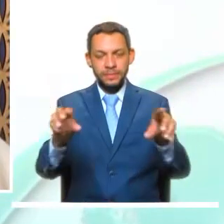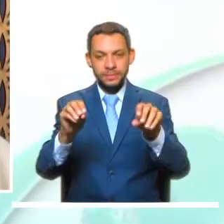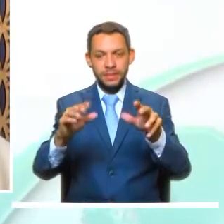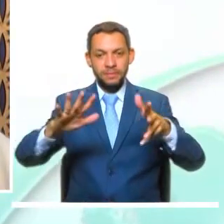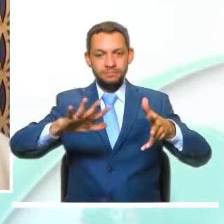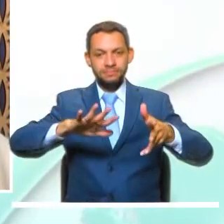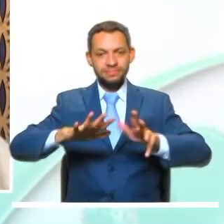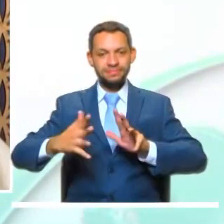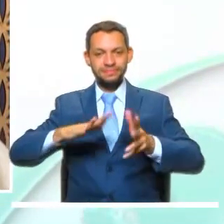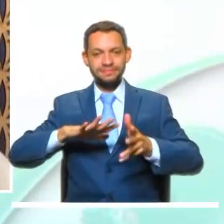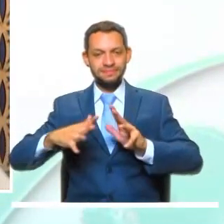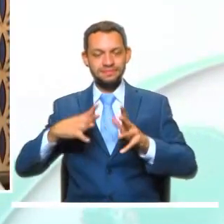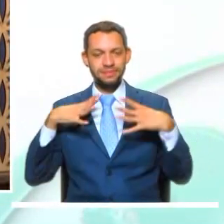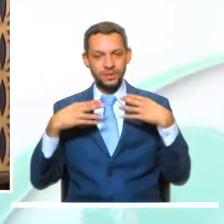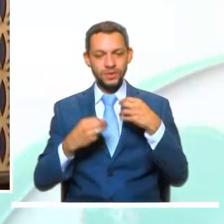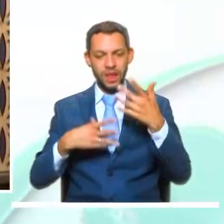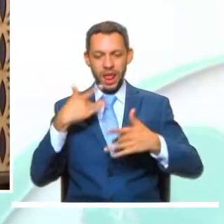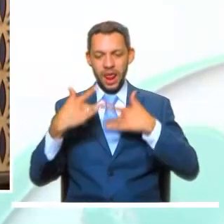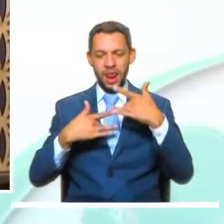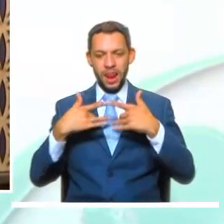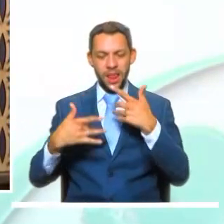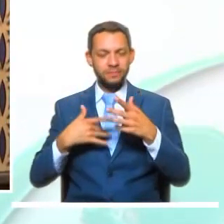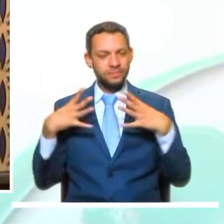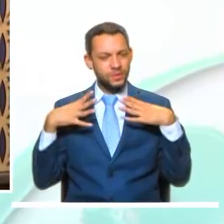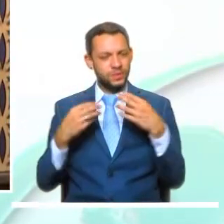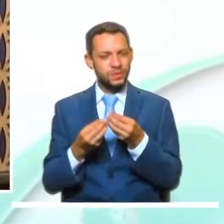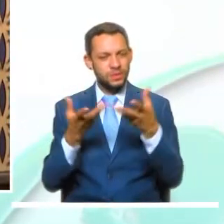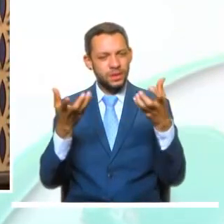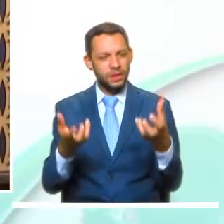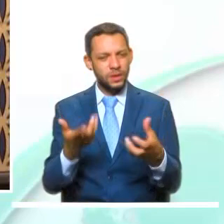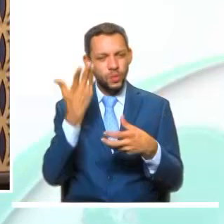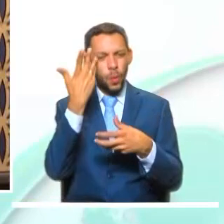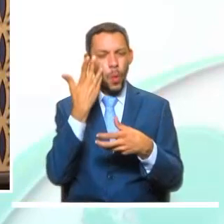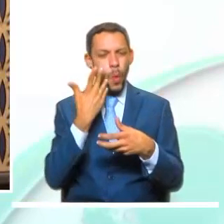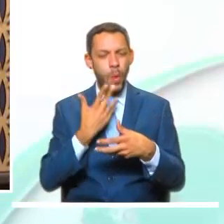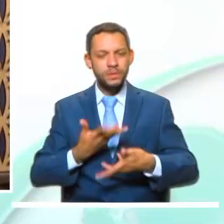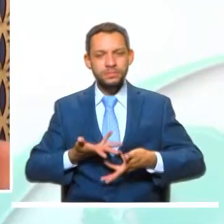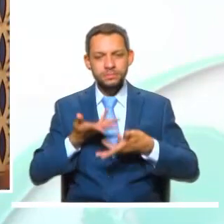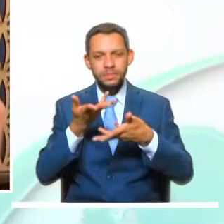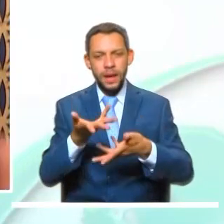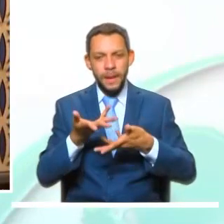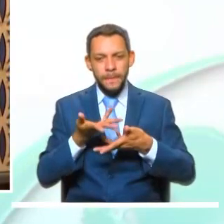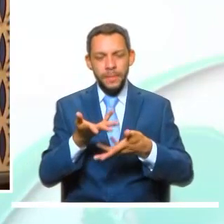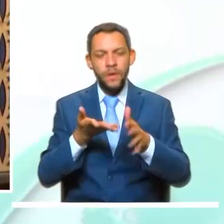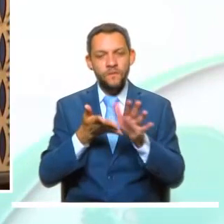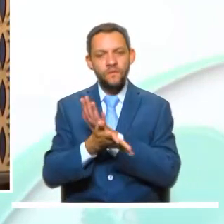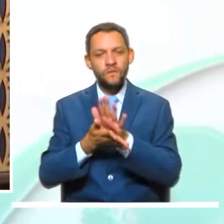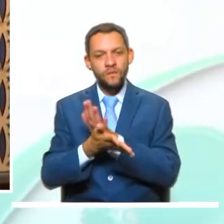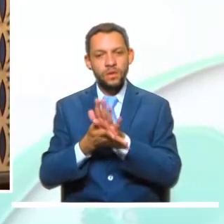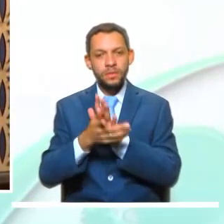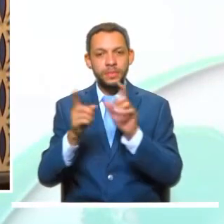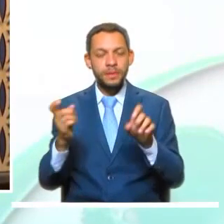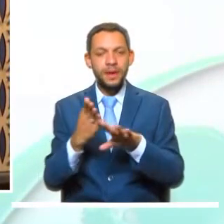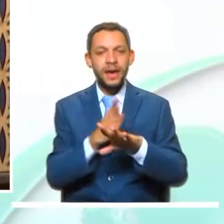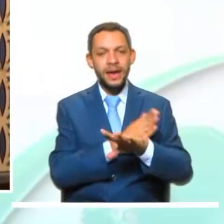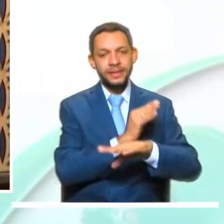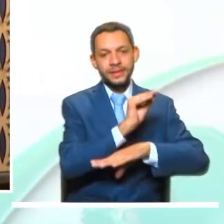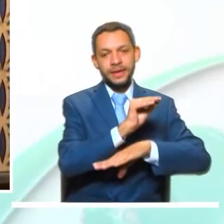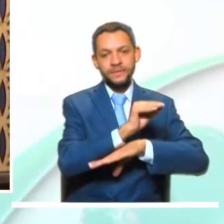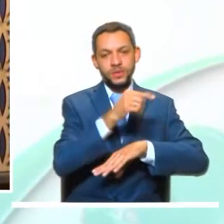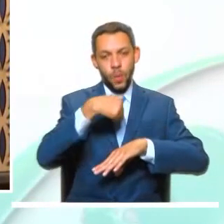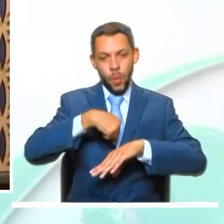y que alegría poder cada día compartir diferentes temas quiero contarles algo que me sucedió hoy en